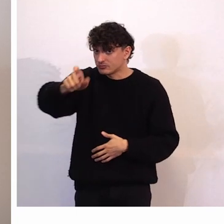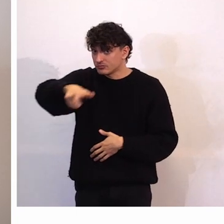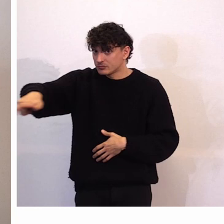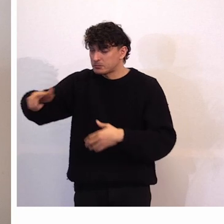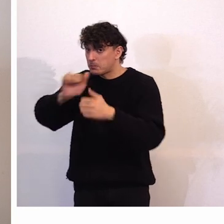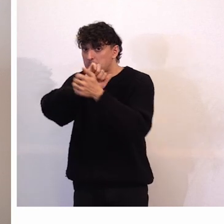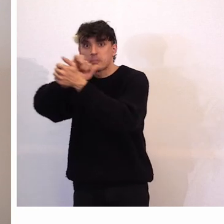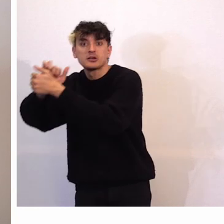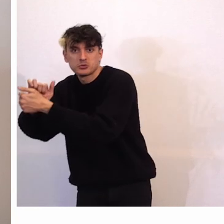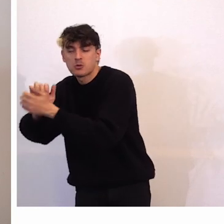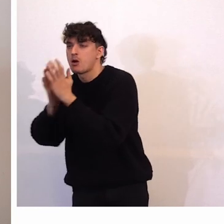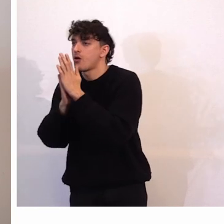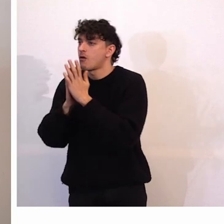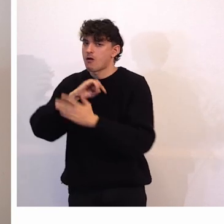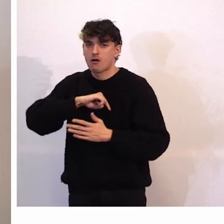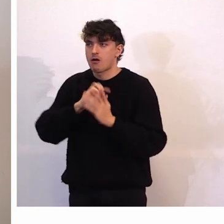les motiva